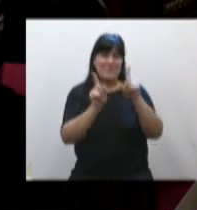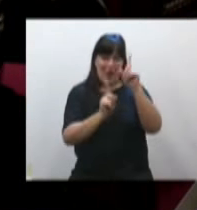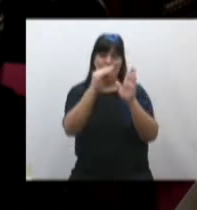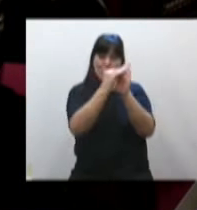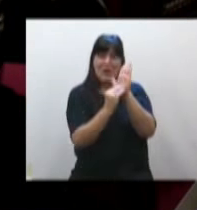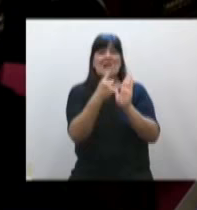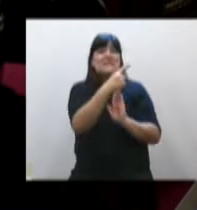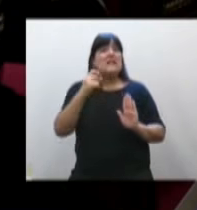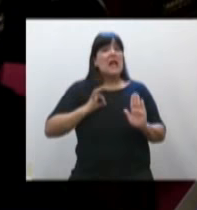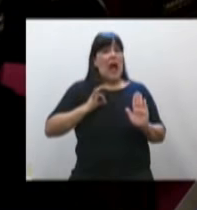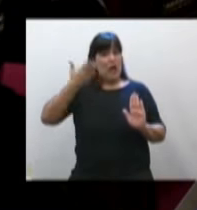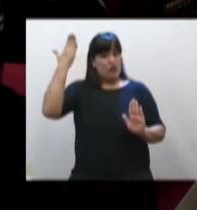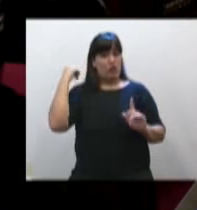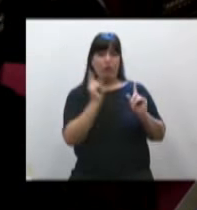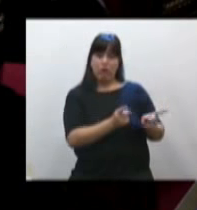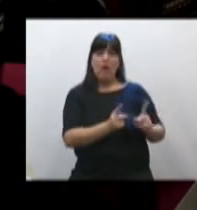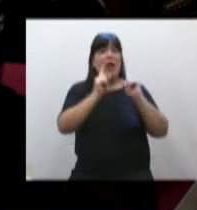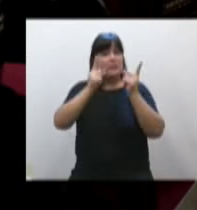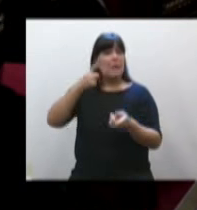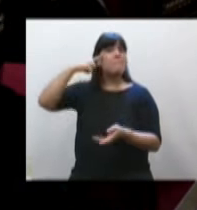proyecto fue aprobado. Sin embargo,